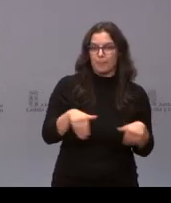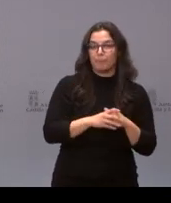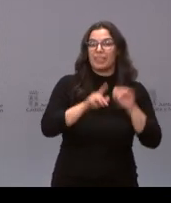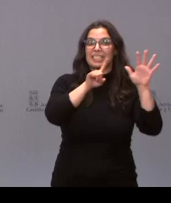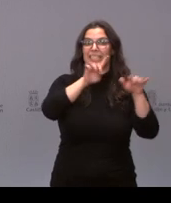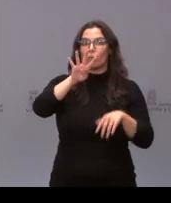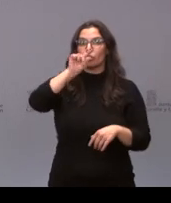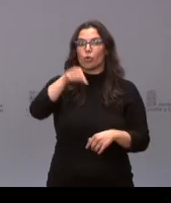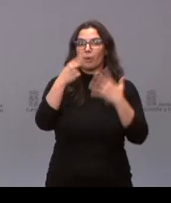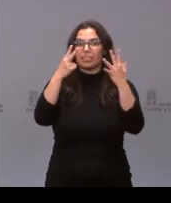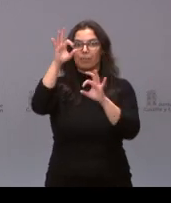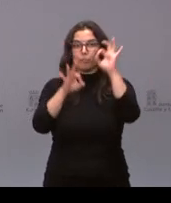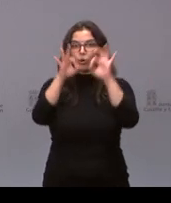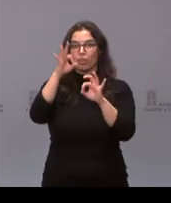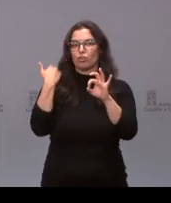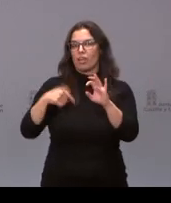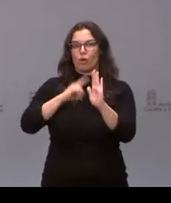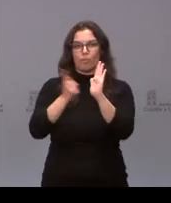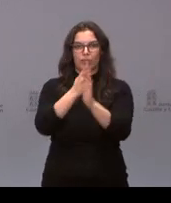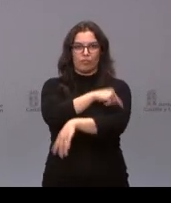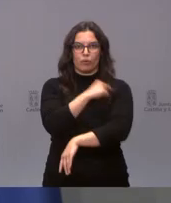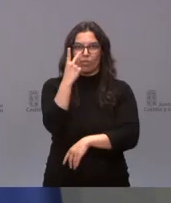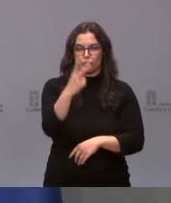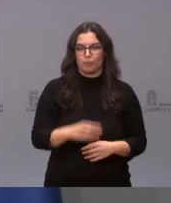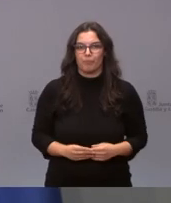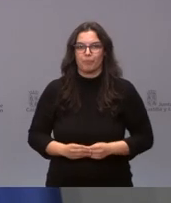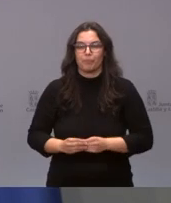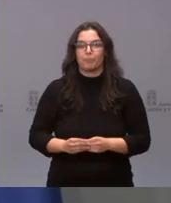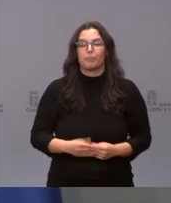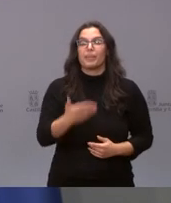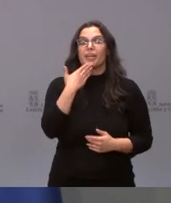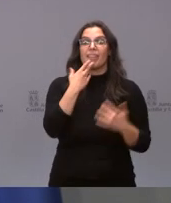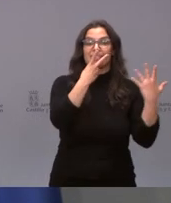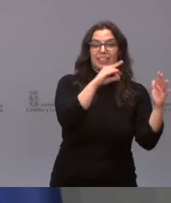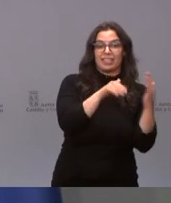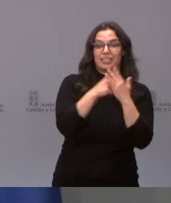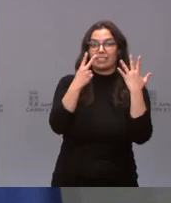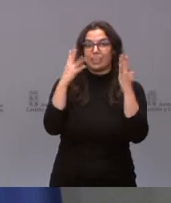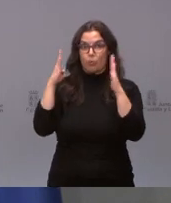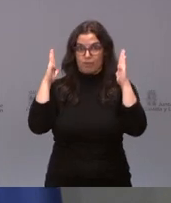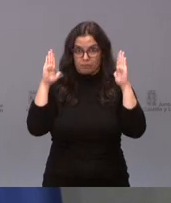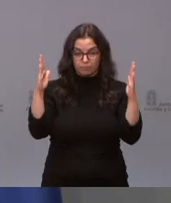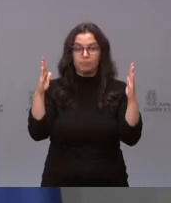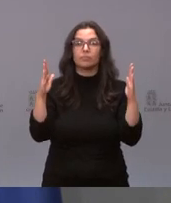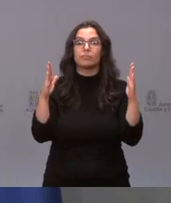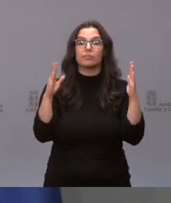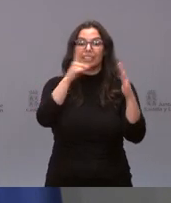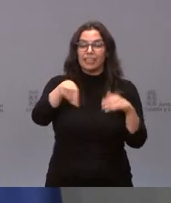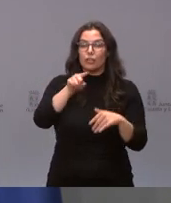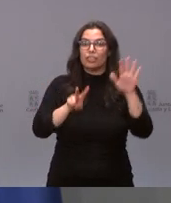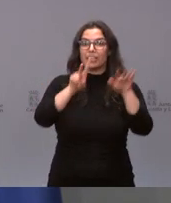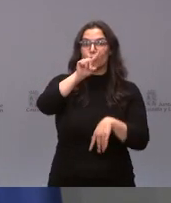64 7 por ciento está ya vacunado al completo en las personas de 70 a 79 años el 71